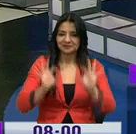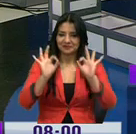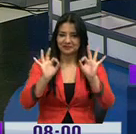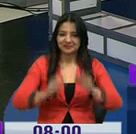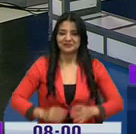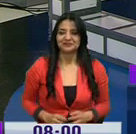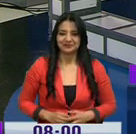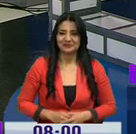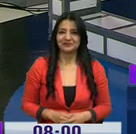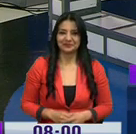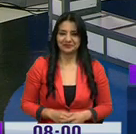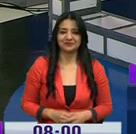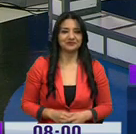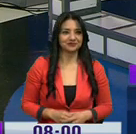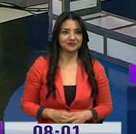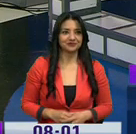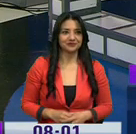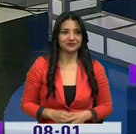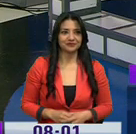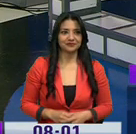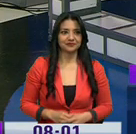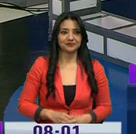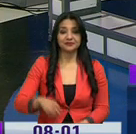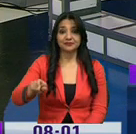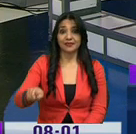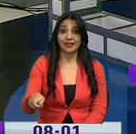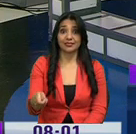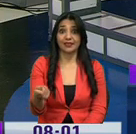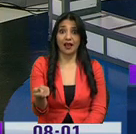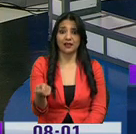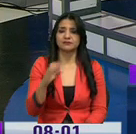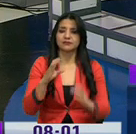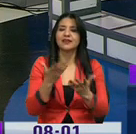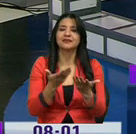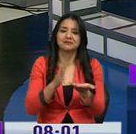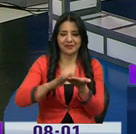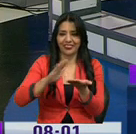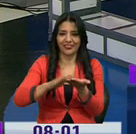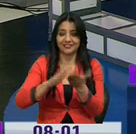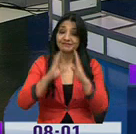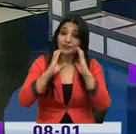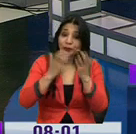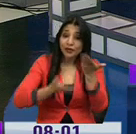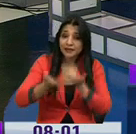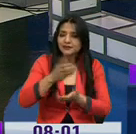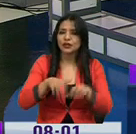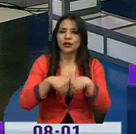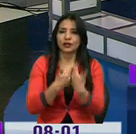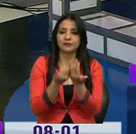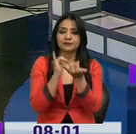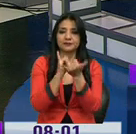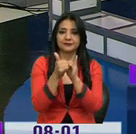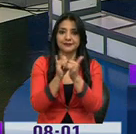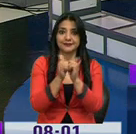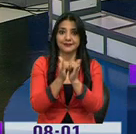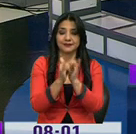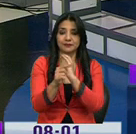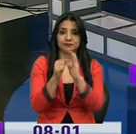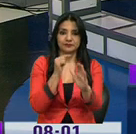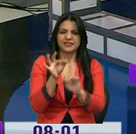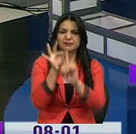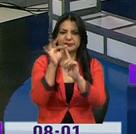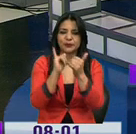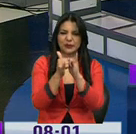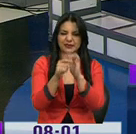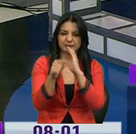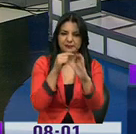Y bueno, ya sabe que los canales que nosotros tenemos para comunicarnos con ustedes son a través de nuestras redes sociales, especialmente